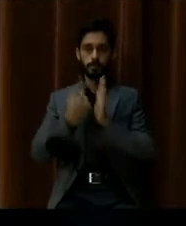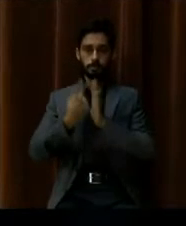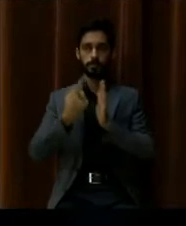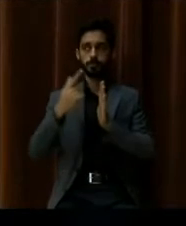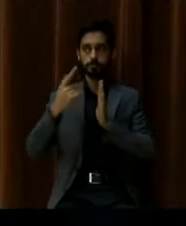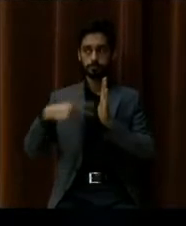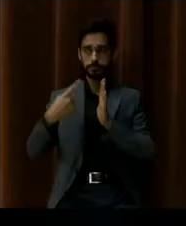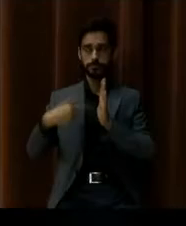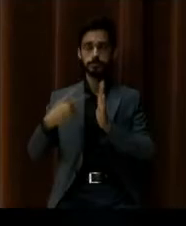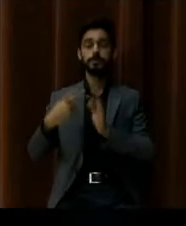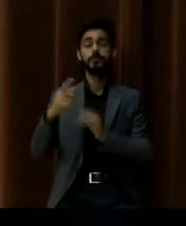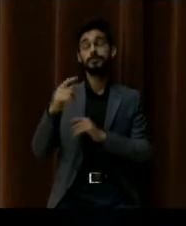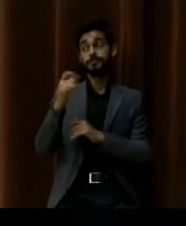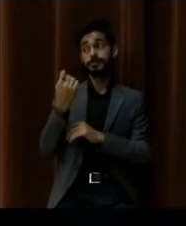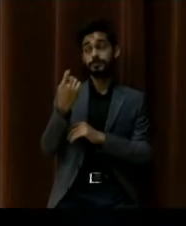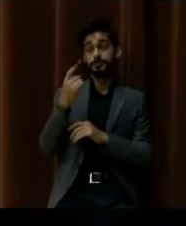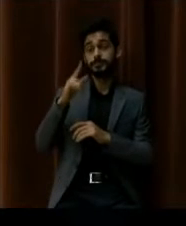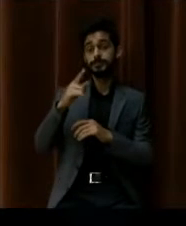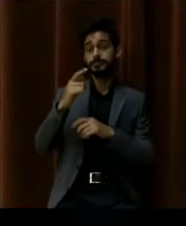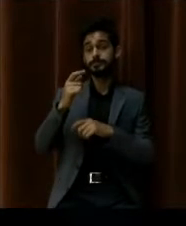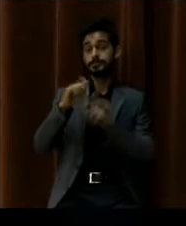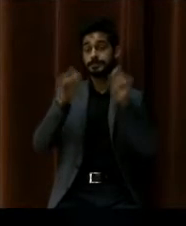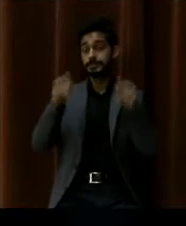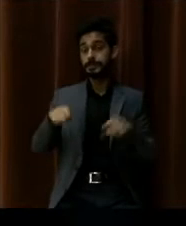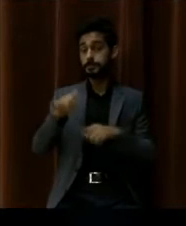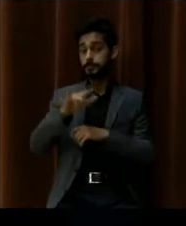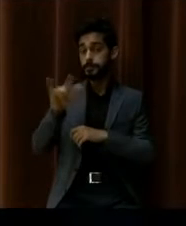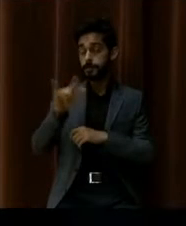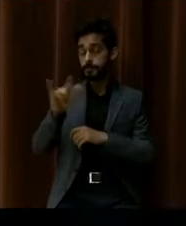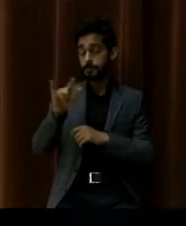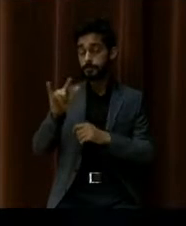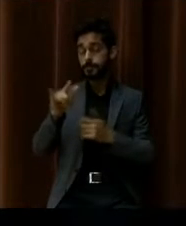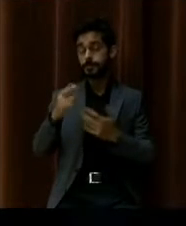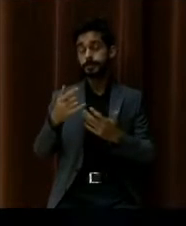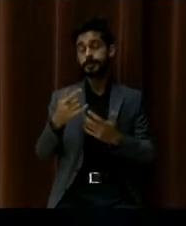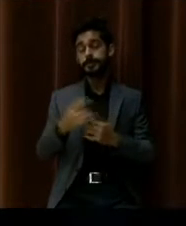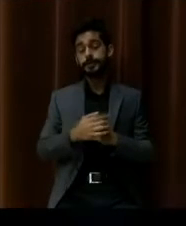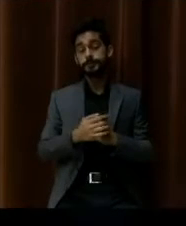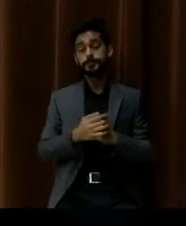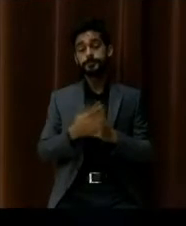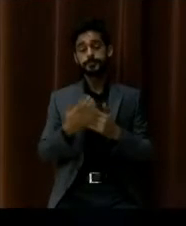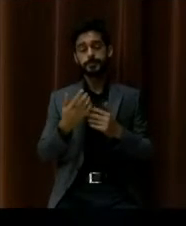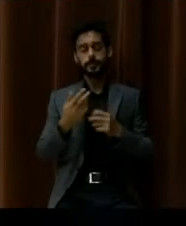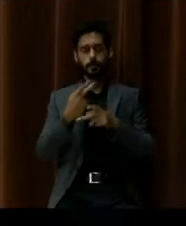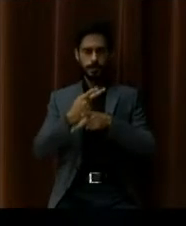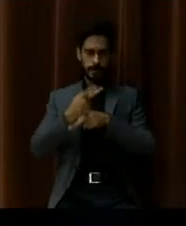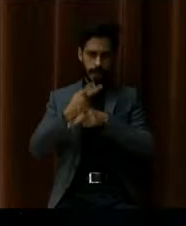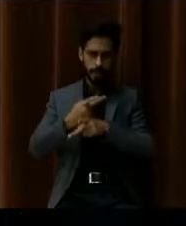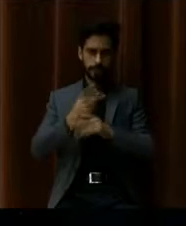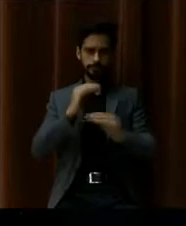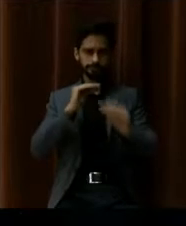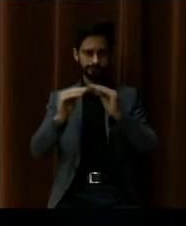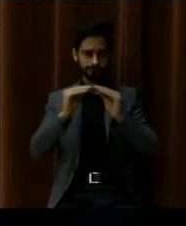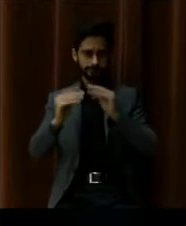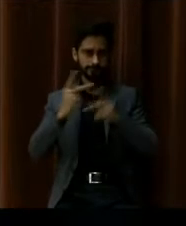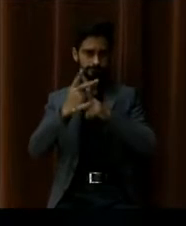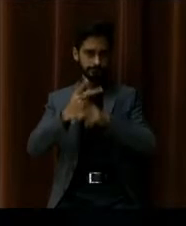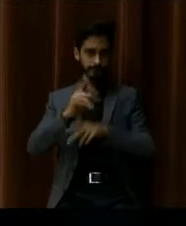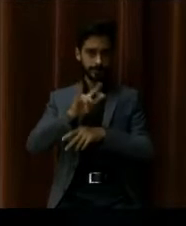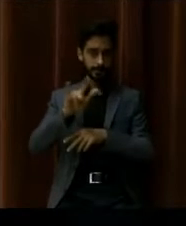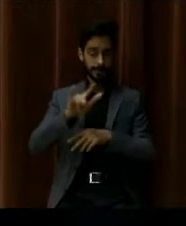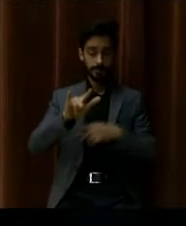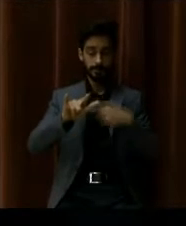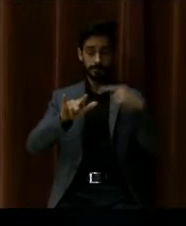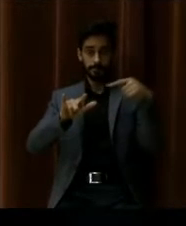de aviónica y como parte del contrato de mantenimiento pues hay una hélice que